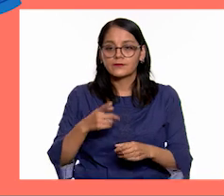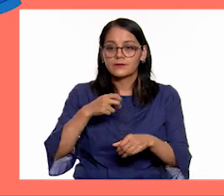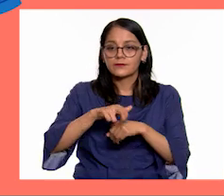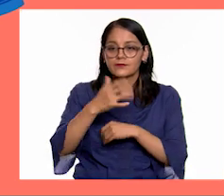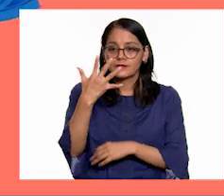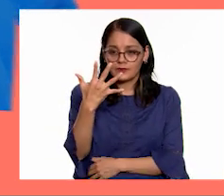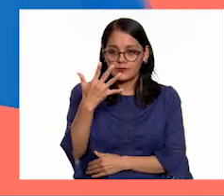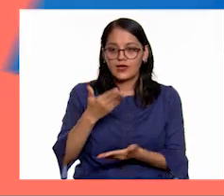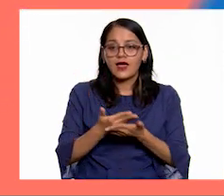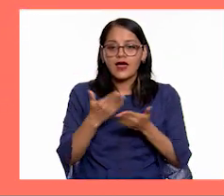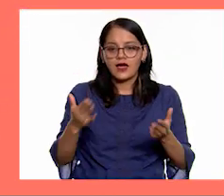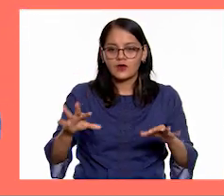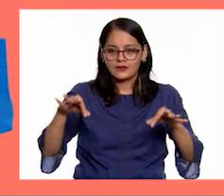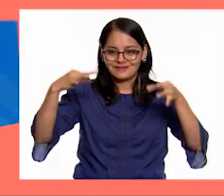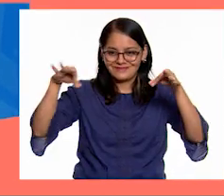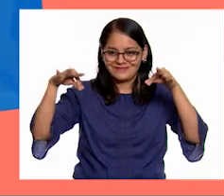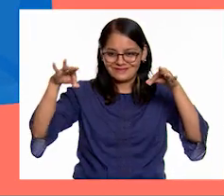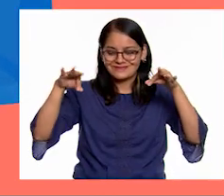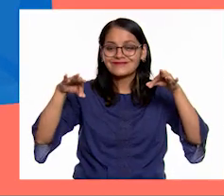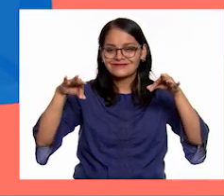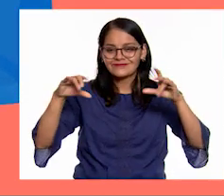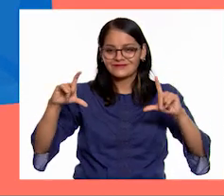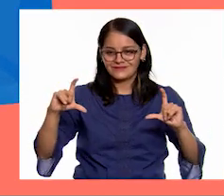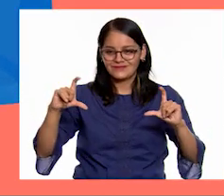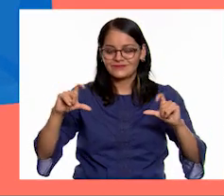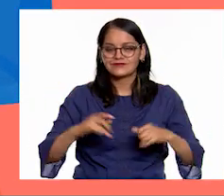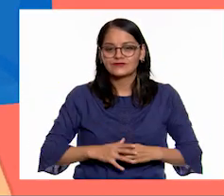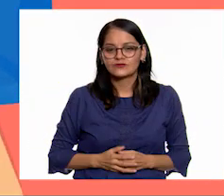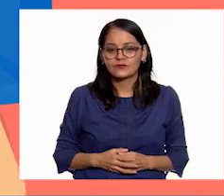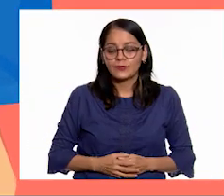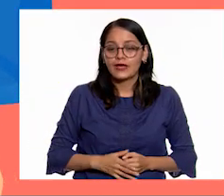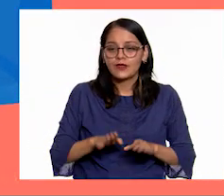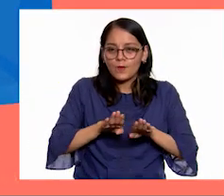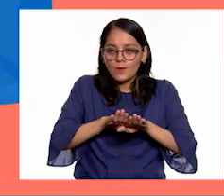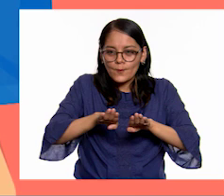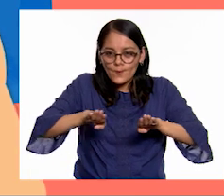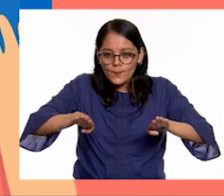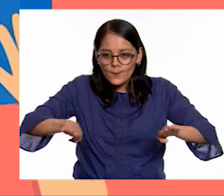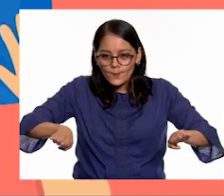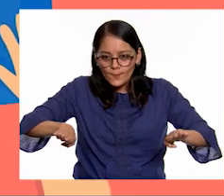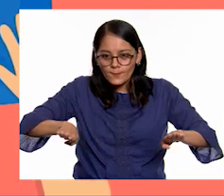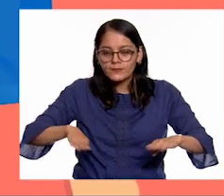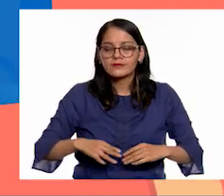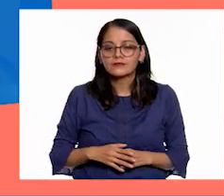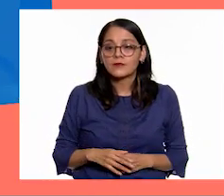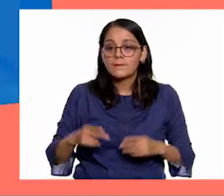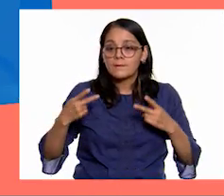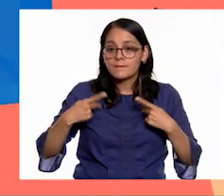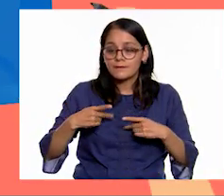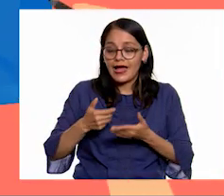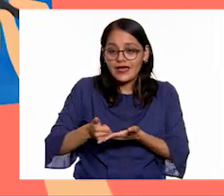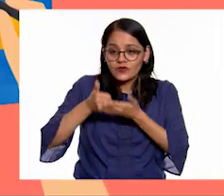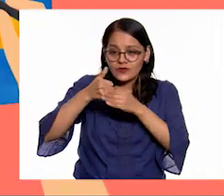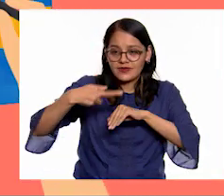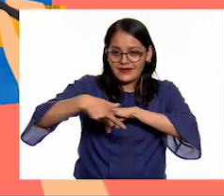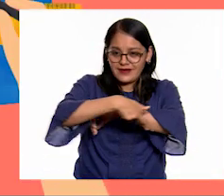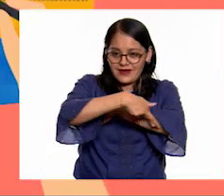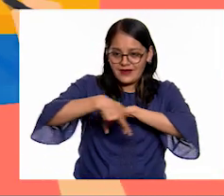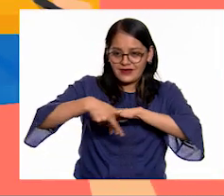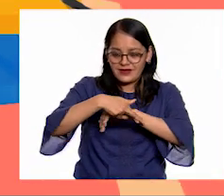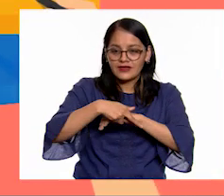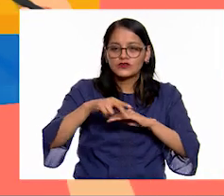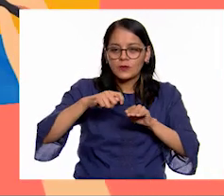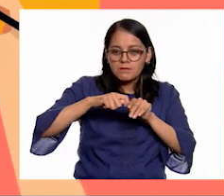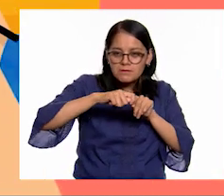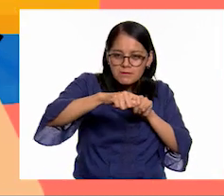5. Ahora tenemos un pequeño pedazo de playera. Estira a lo ancho y con ayuda de la regla, mide y marca con